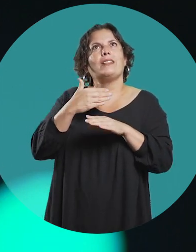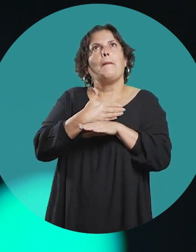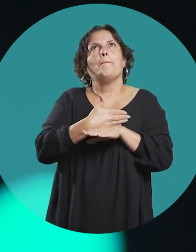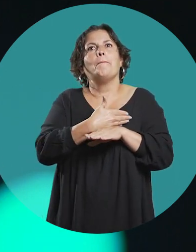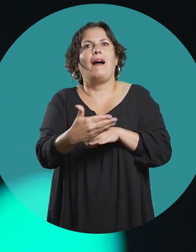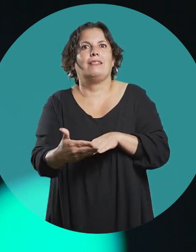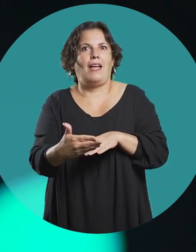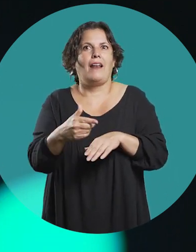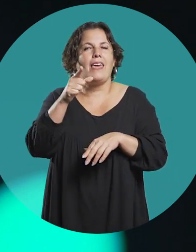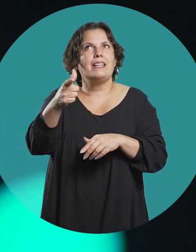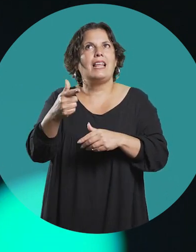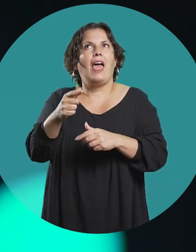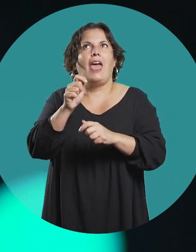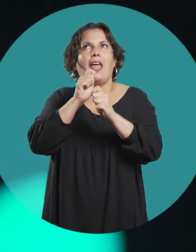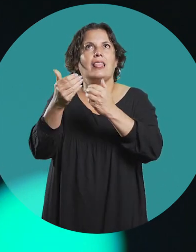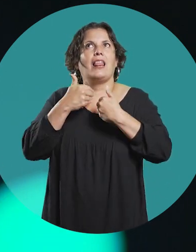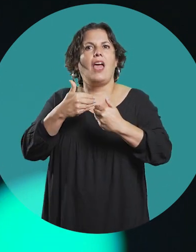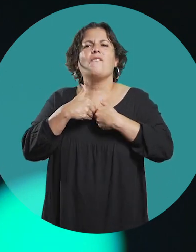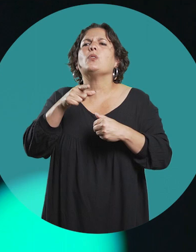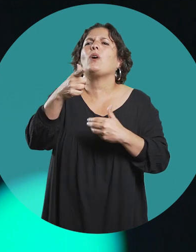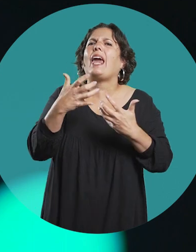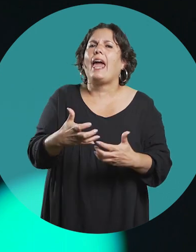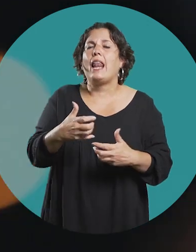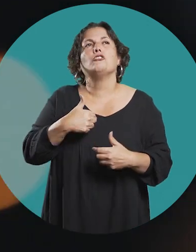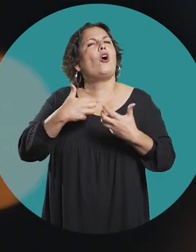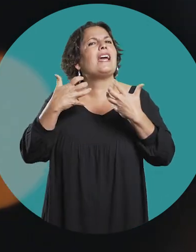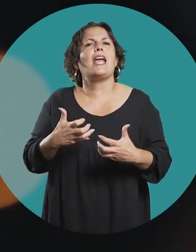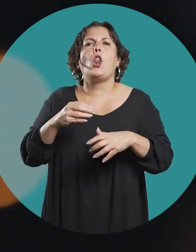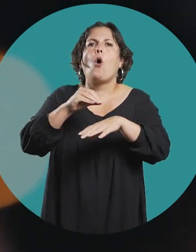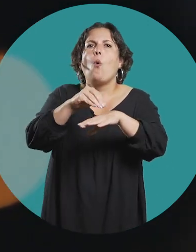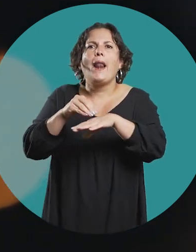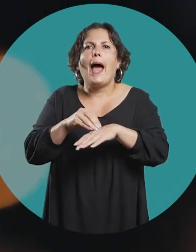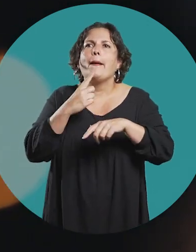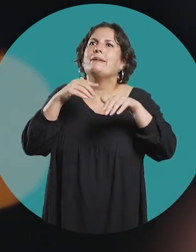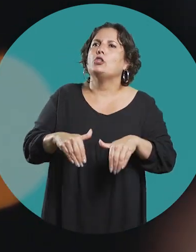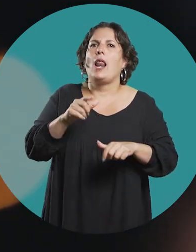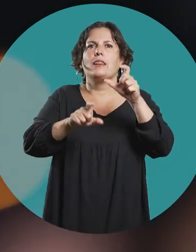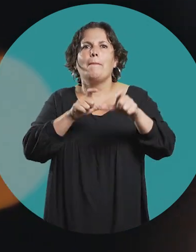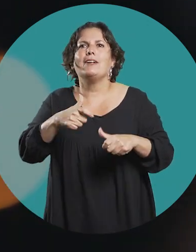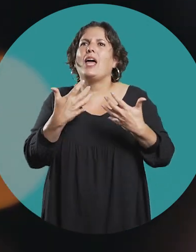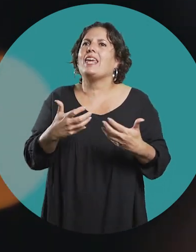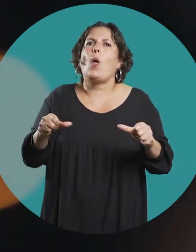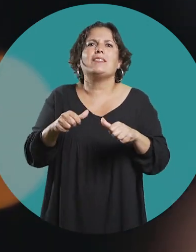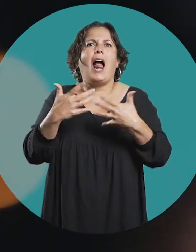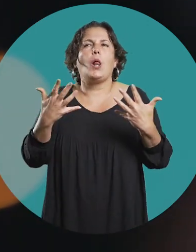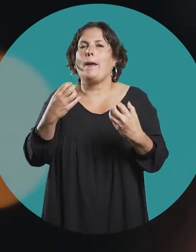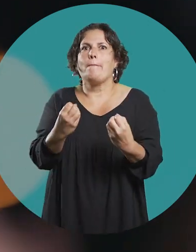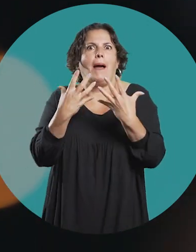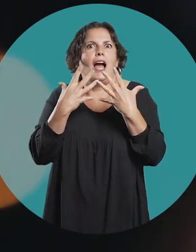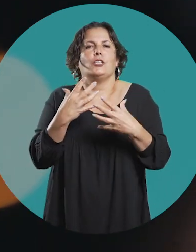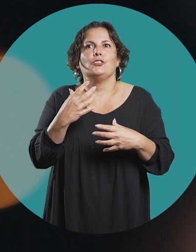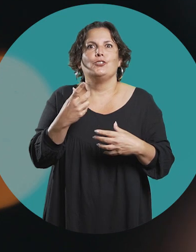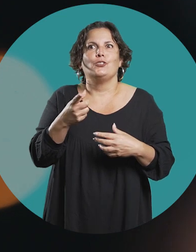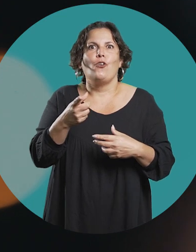esa entrevista. Ella me dijo, bueno, ¿y vos qué querés hacer? Yo quiero curar a millones de personas, yo quiero hacer algo que tenga mucho impacto y